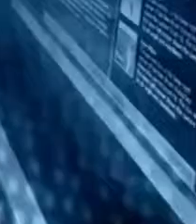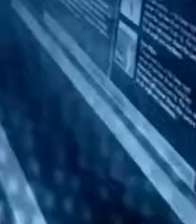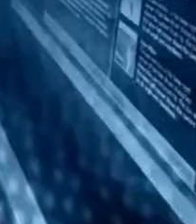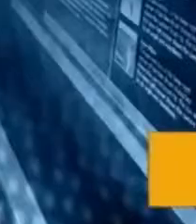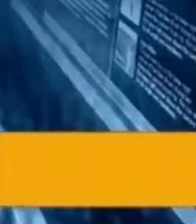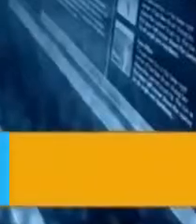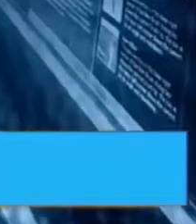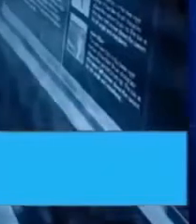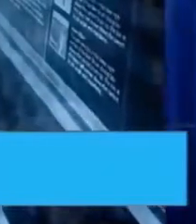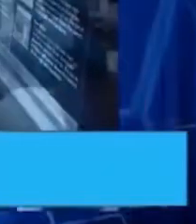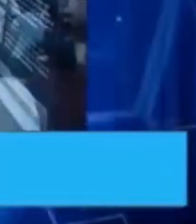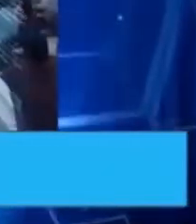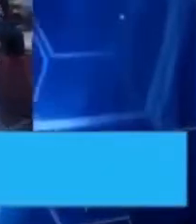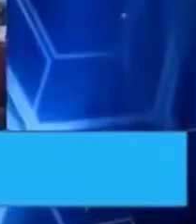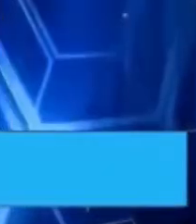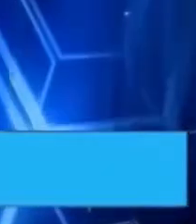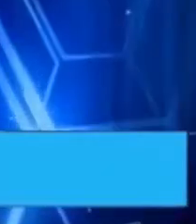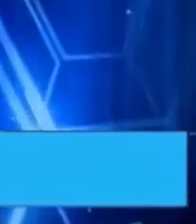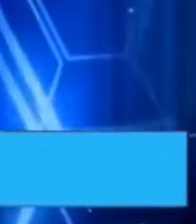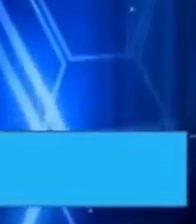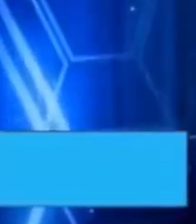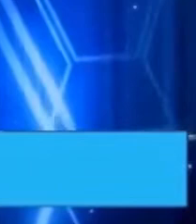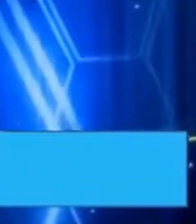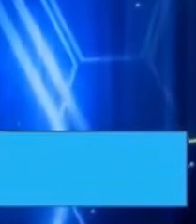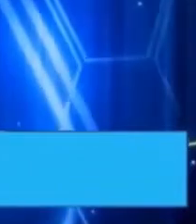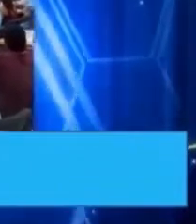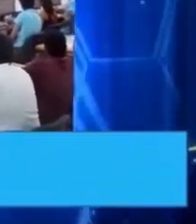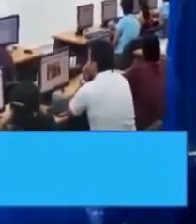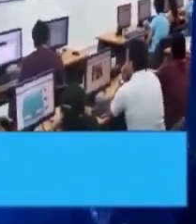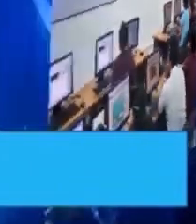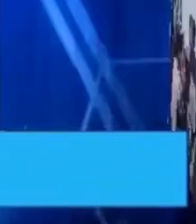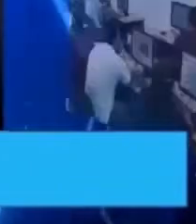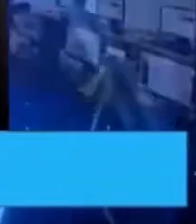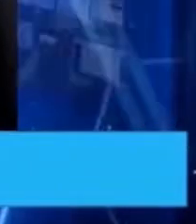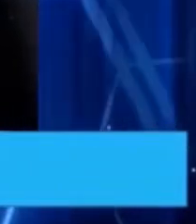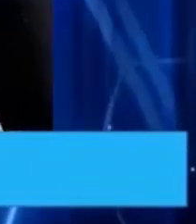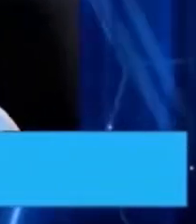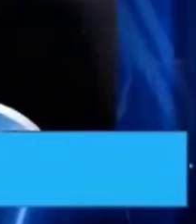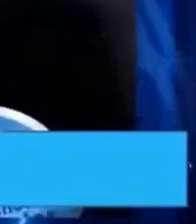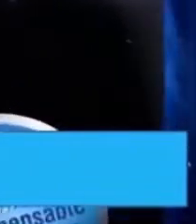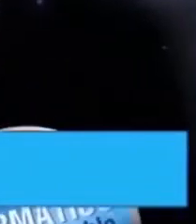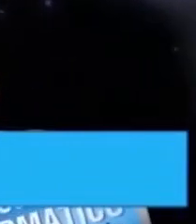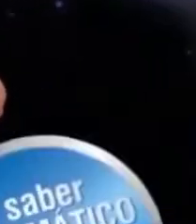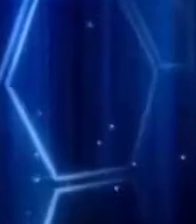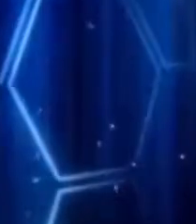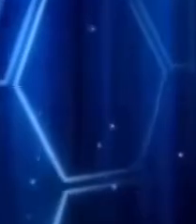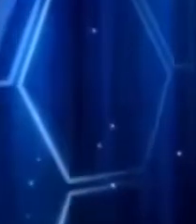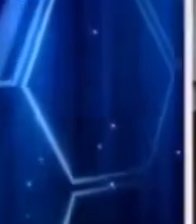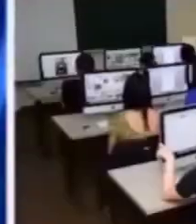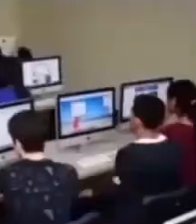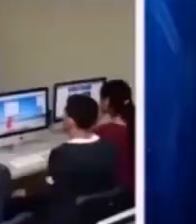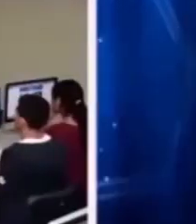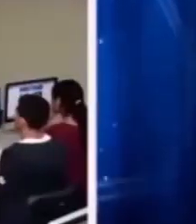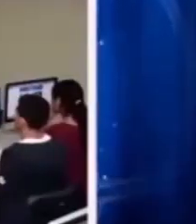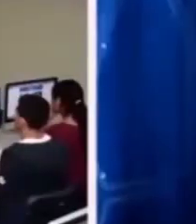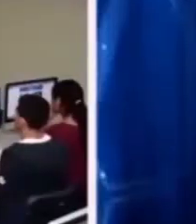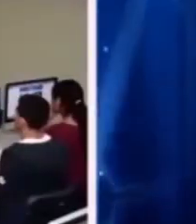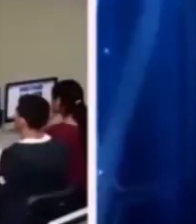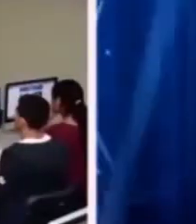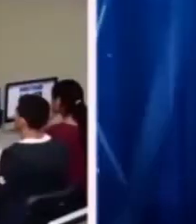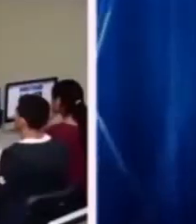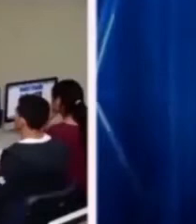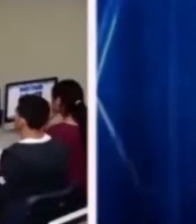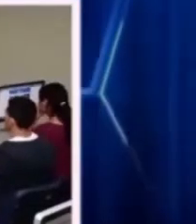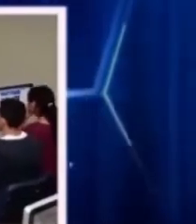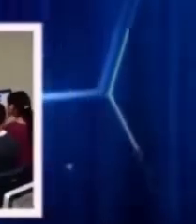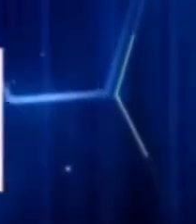Colombia. El saber informático es indispensable y da poder. Sistemas Interactivos informa que tiene las matrículas abiertas para